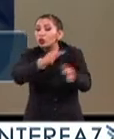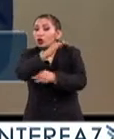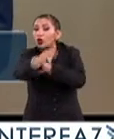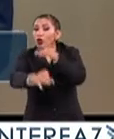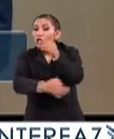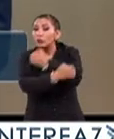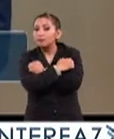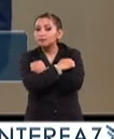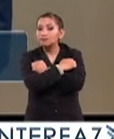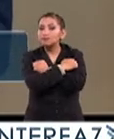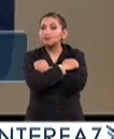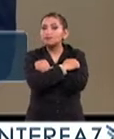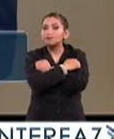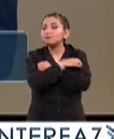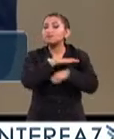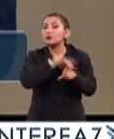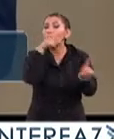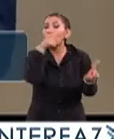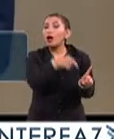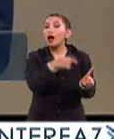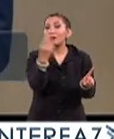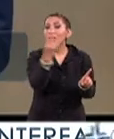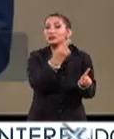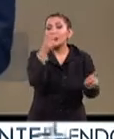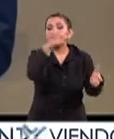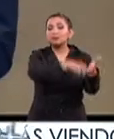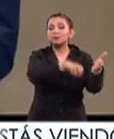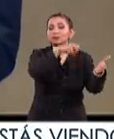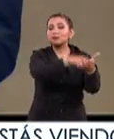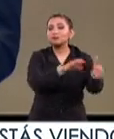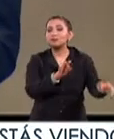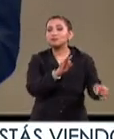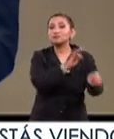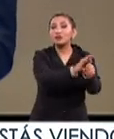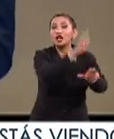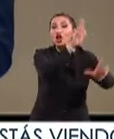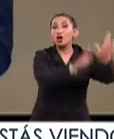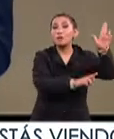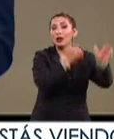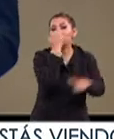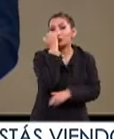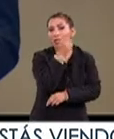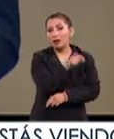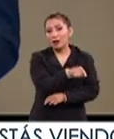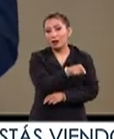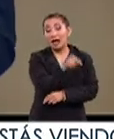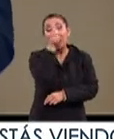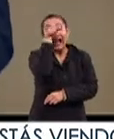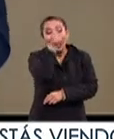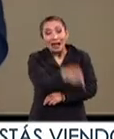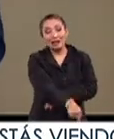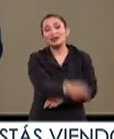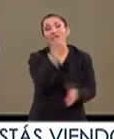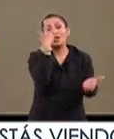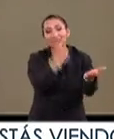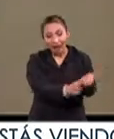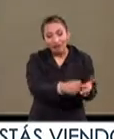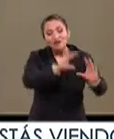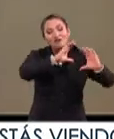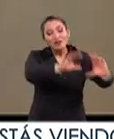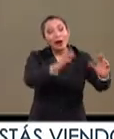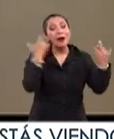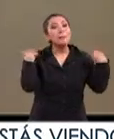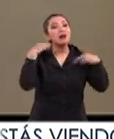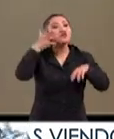todo. Y es la necesidad de fortalecer las normales. Ahí es donde se educa a